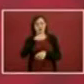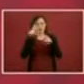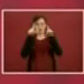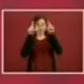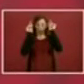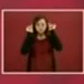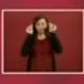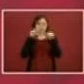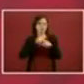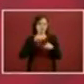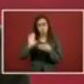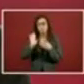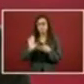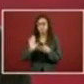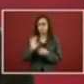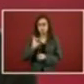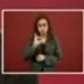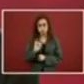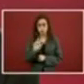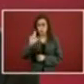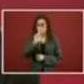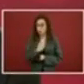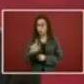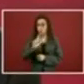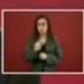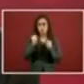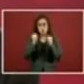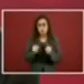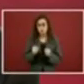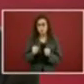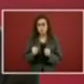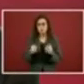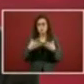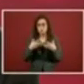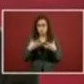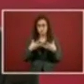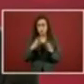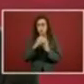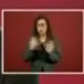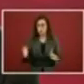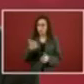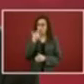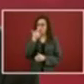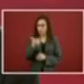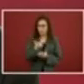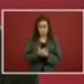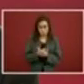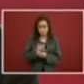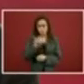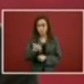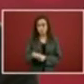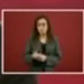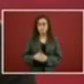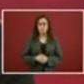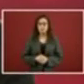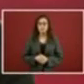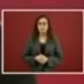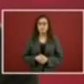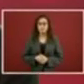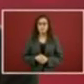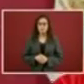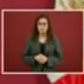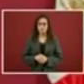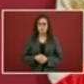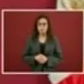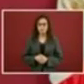eso, sin duda alguna, se podría coincidir. Lo que hoy suceda y lo que hoy se establezca puede ser determinante en términos, valga, de